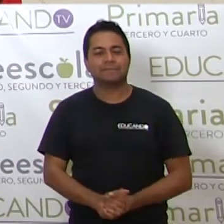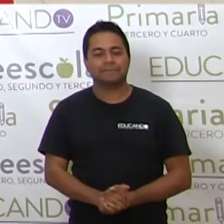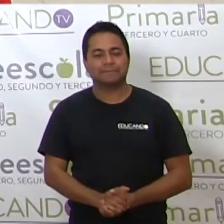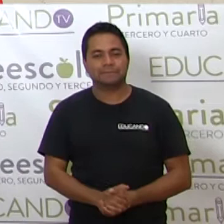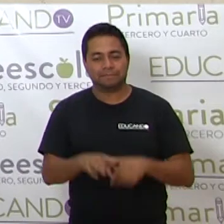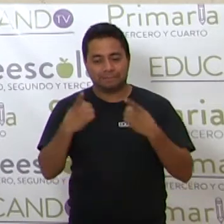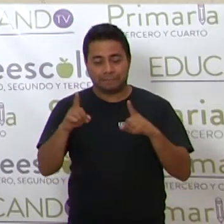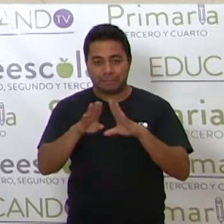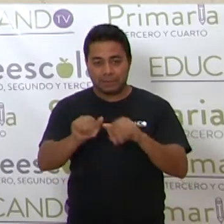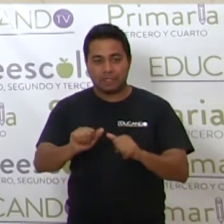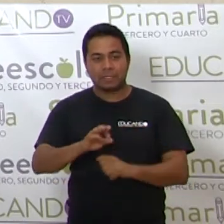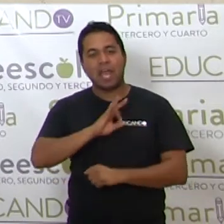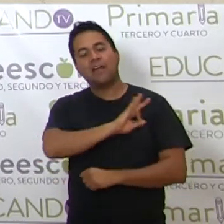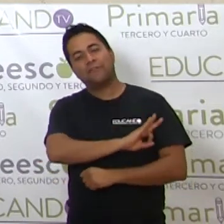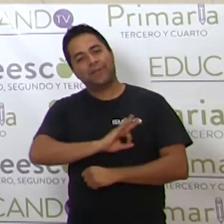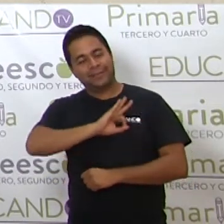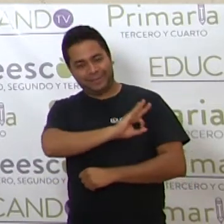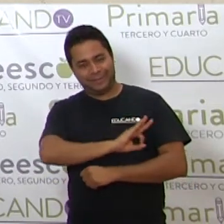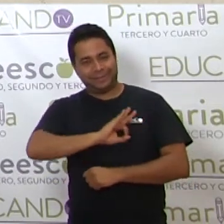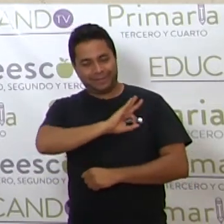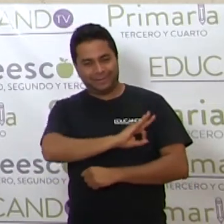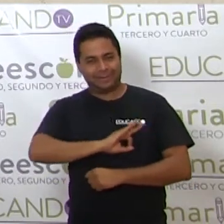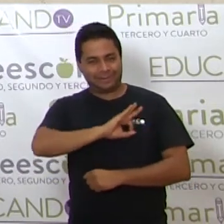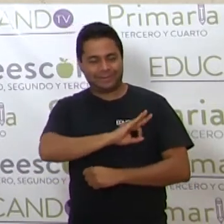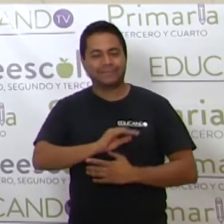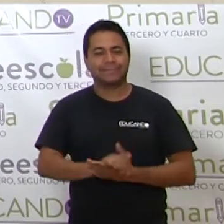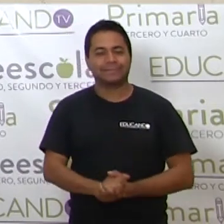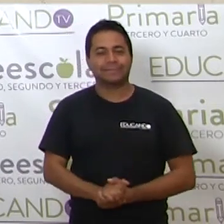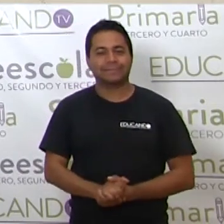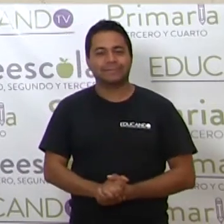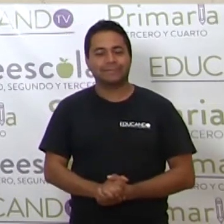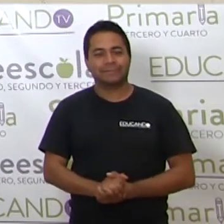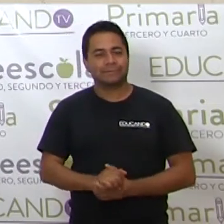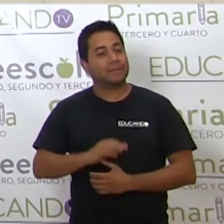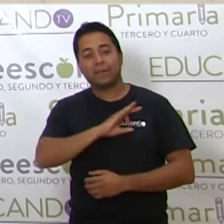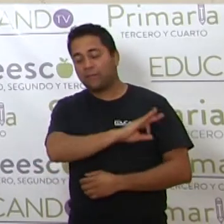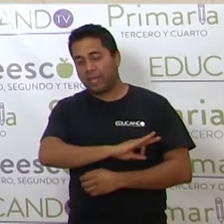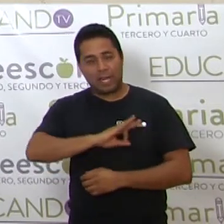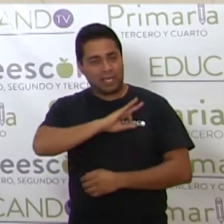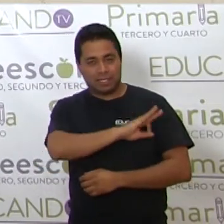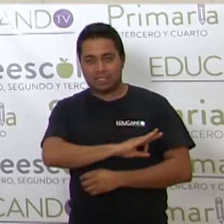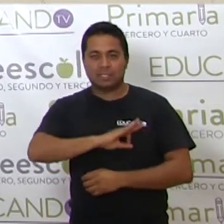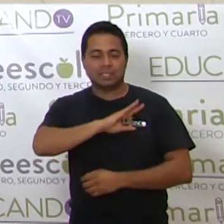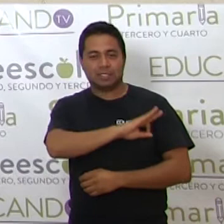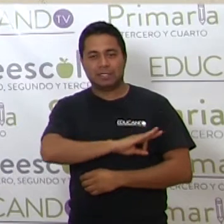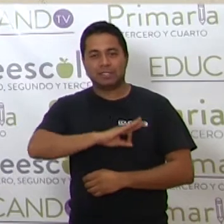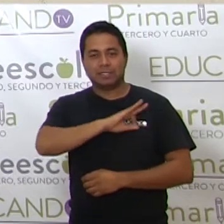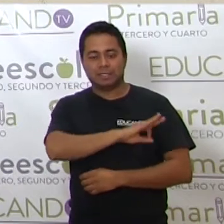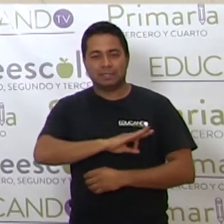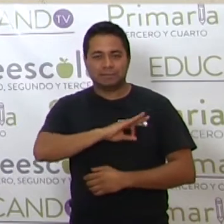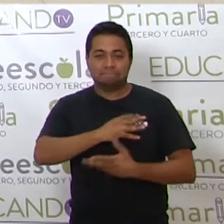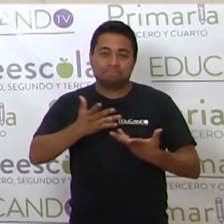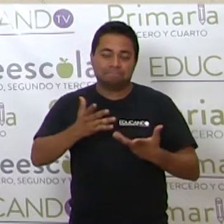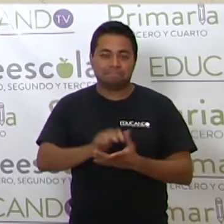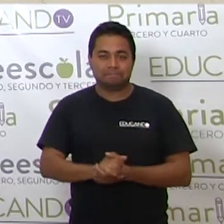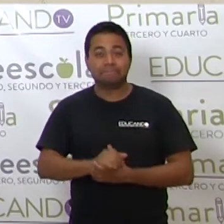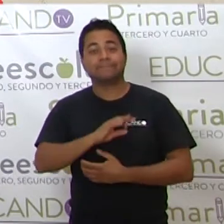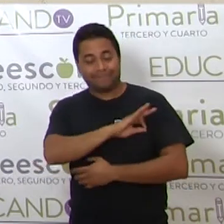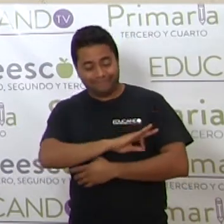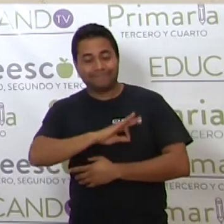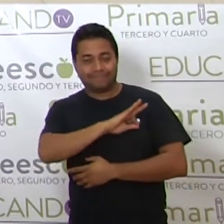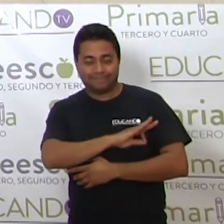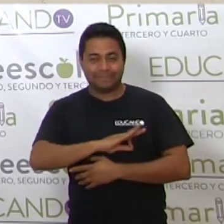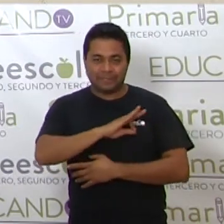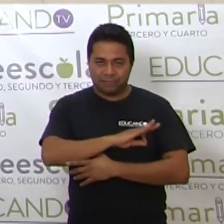david cómo estás contento muy bien no feliz